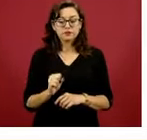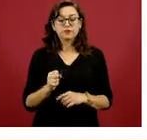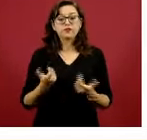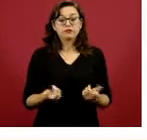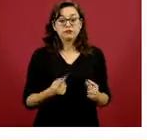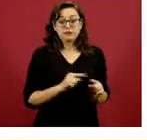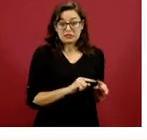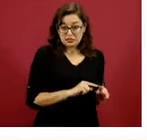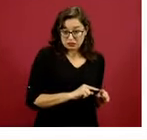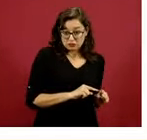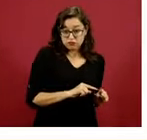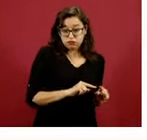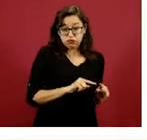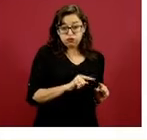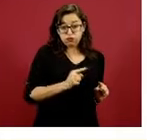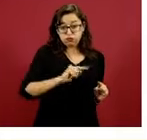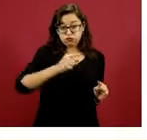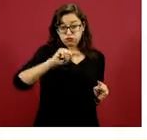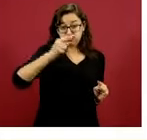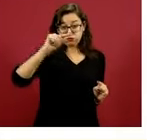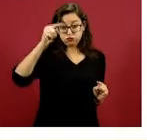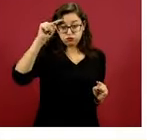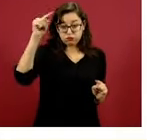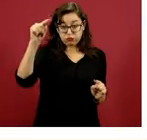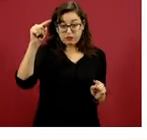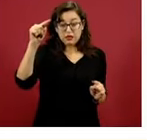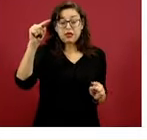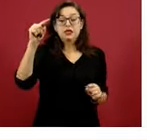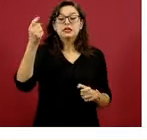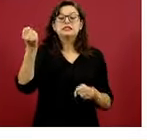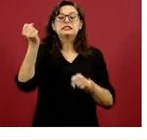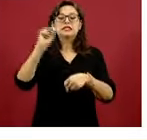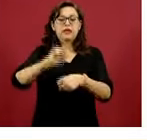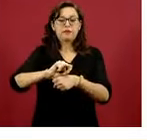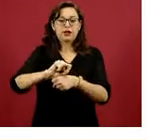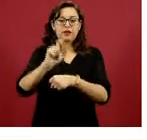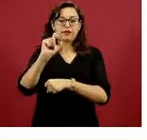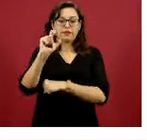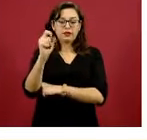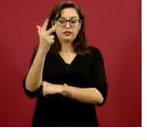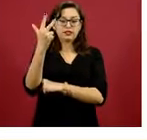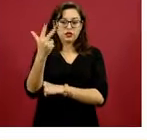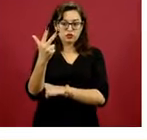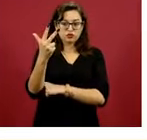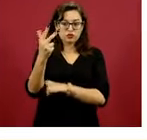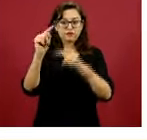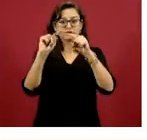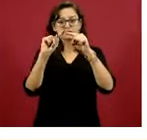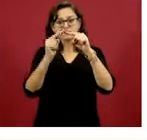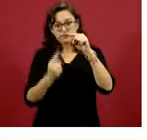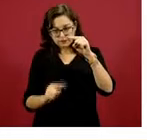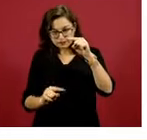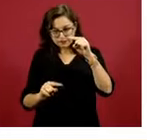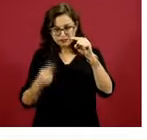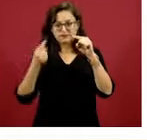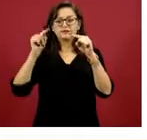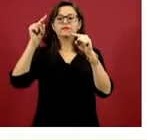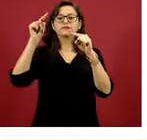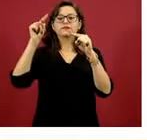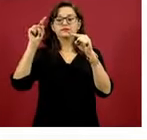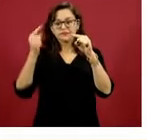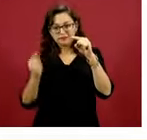ascenso importante que tuvo, llegó a su pico más o menos en la semana 28 y ha estado subiendo y bajando